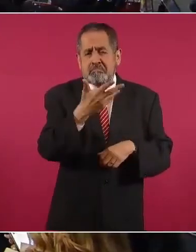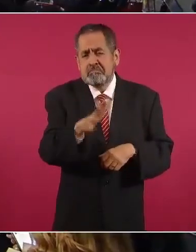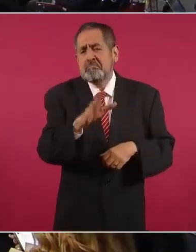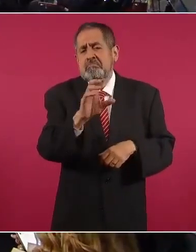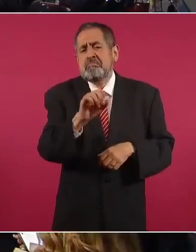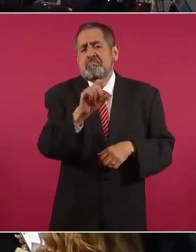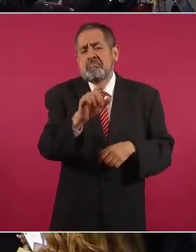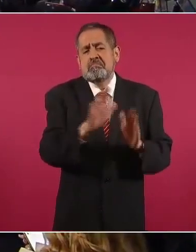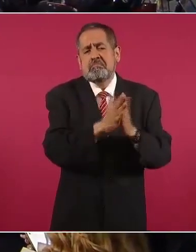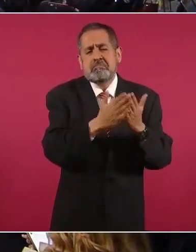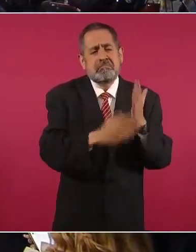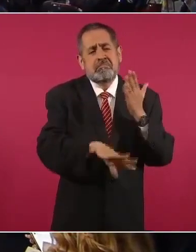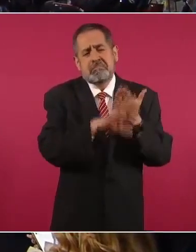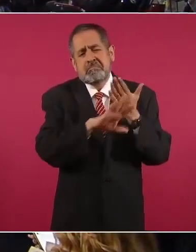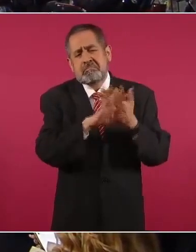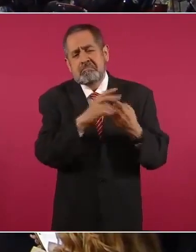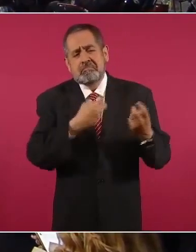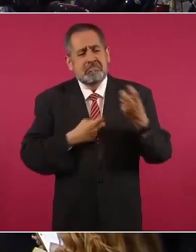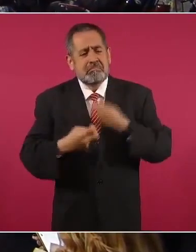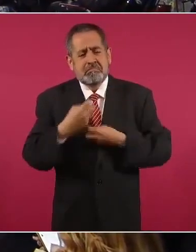20,